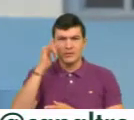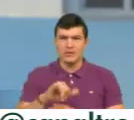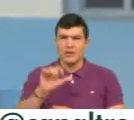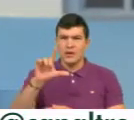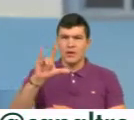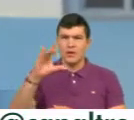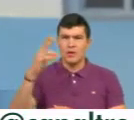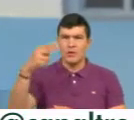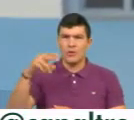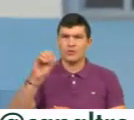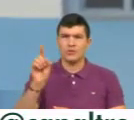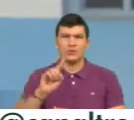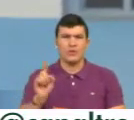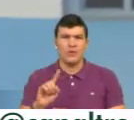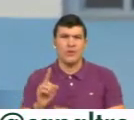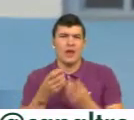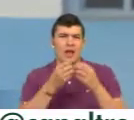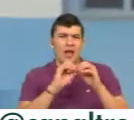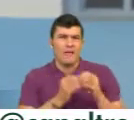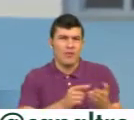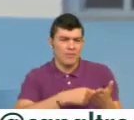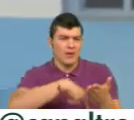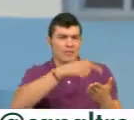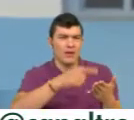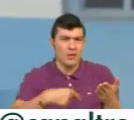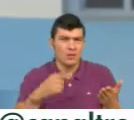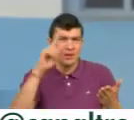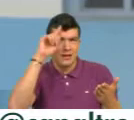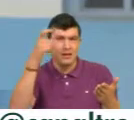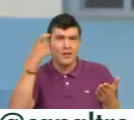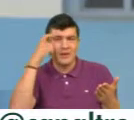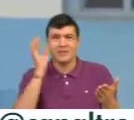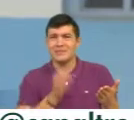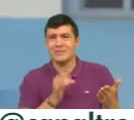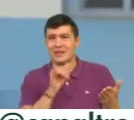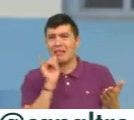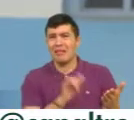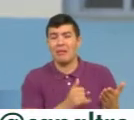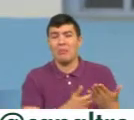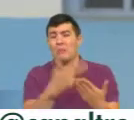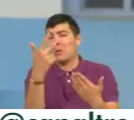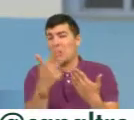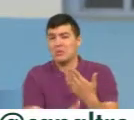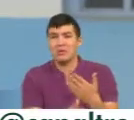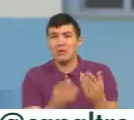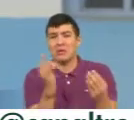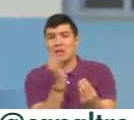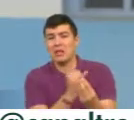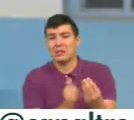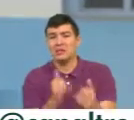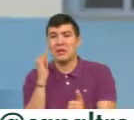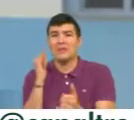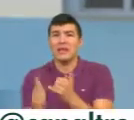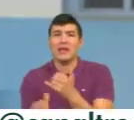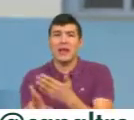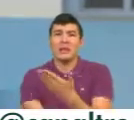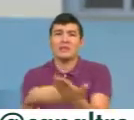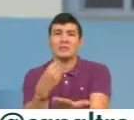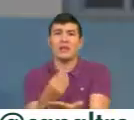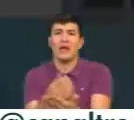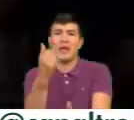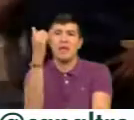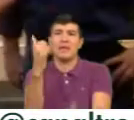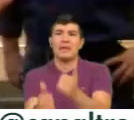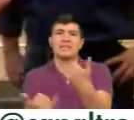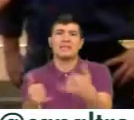tal, sino que tal vez la manera de contratar al Estado siempre ha sido así, montan un proyecto y el diseño final sale ya al final,